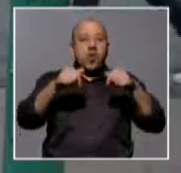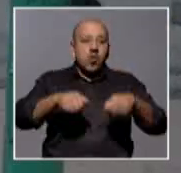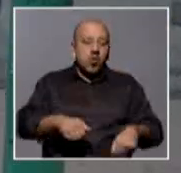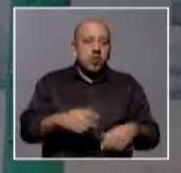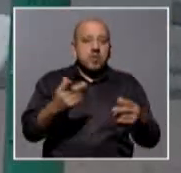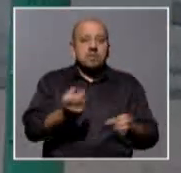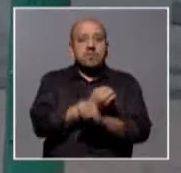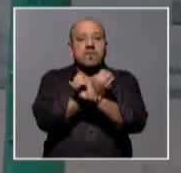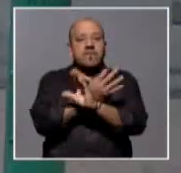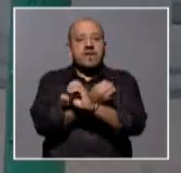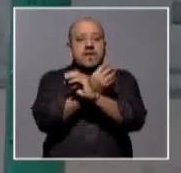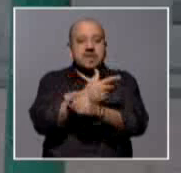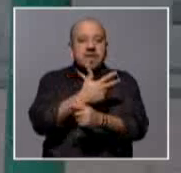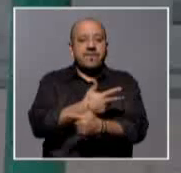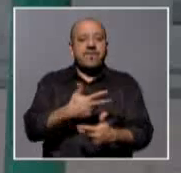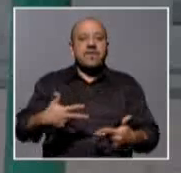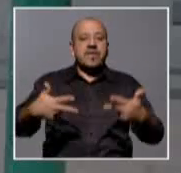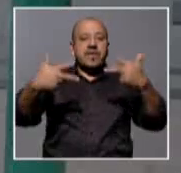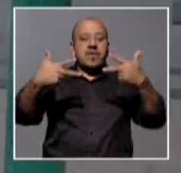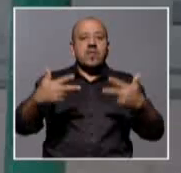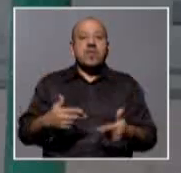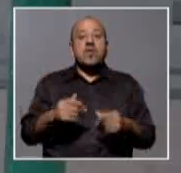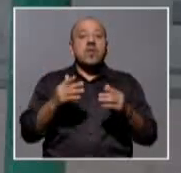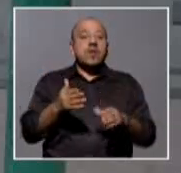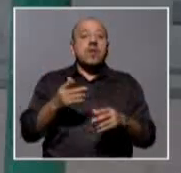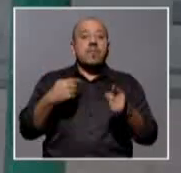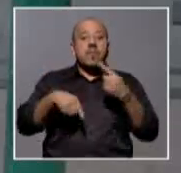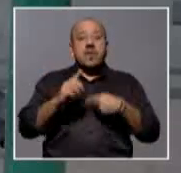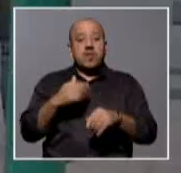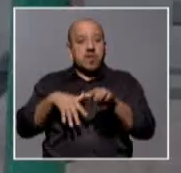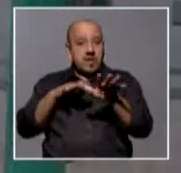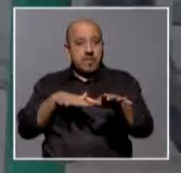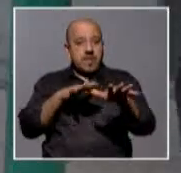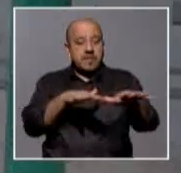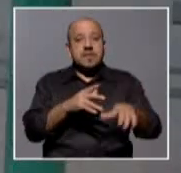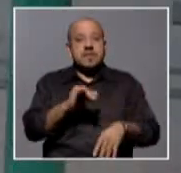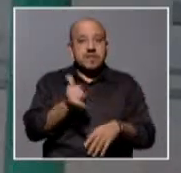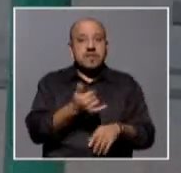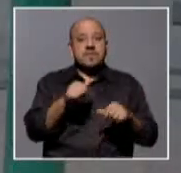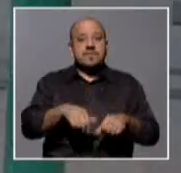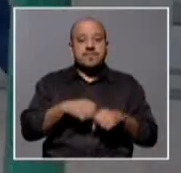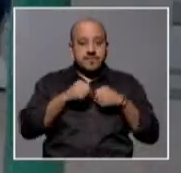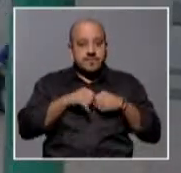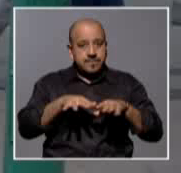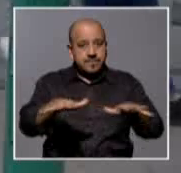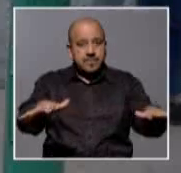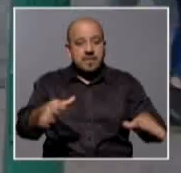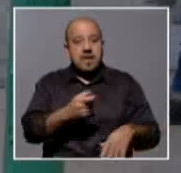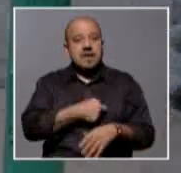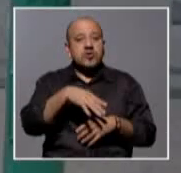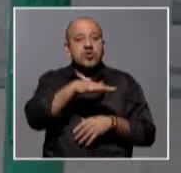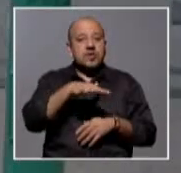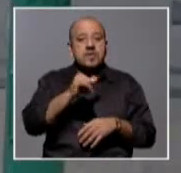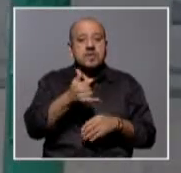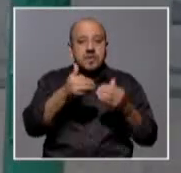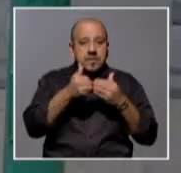esa transmisión y por los balcones y ventanas. Vivimos esa previa, pero la marcha se viene desarrollando en redes sociales desde hace días ya, y ni